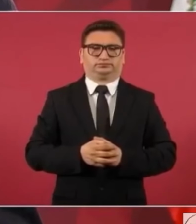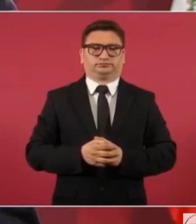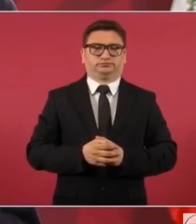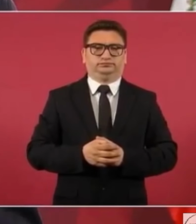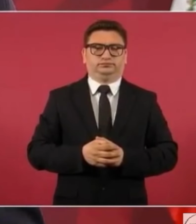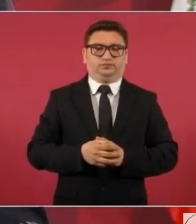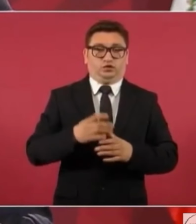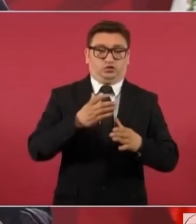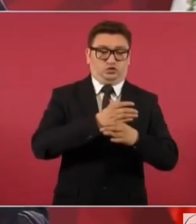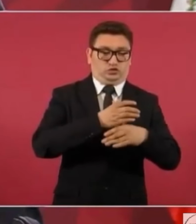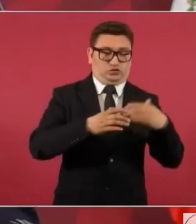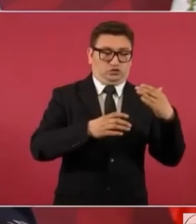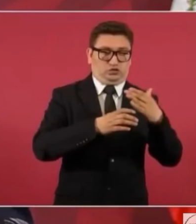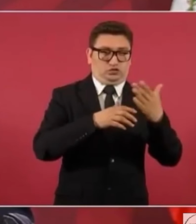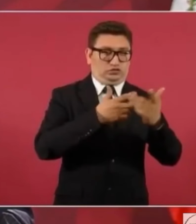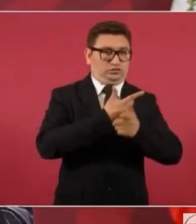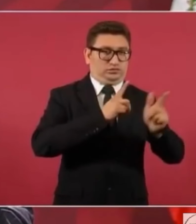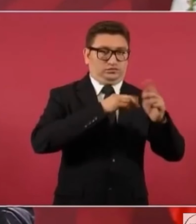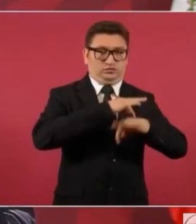lo público privado,